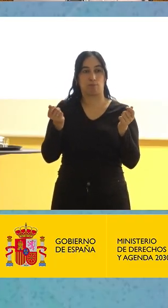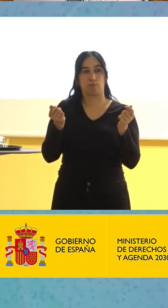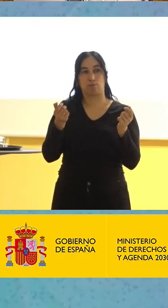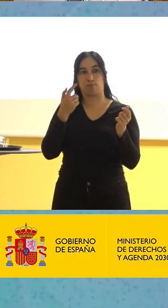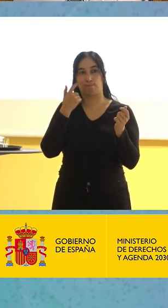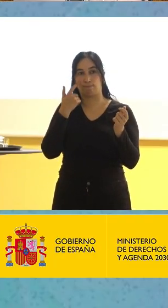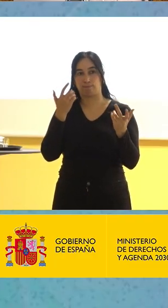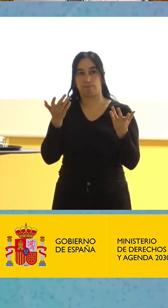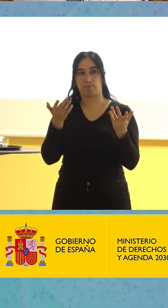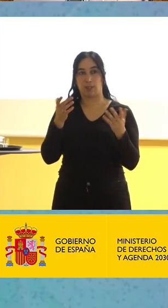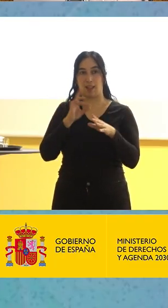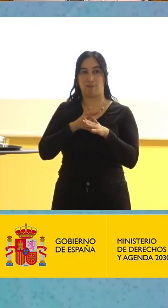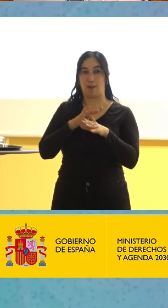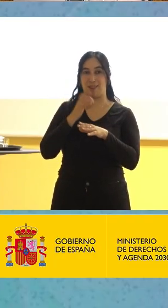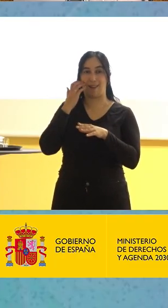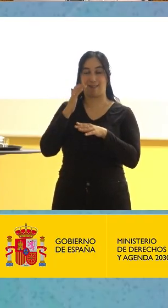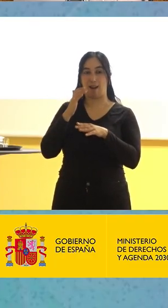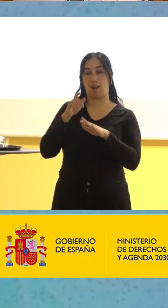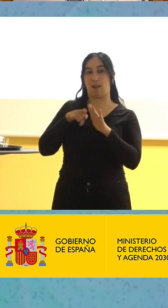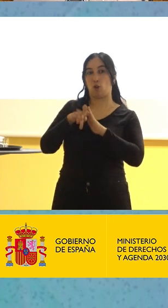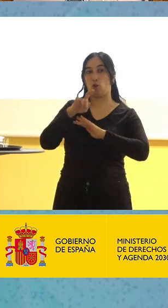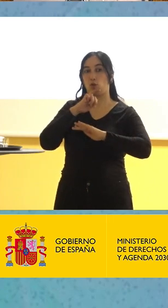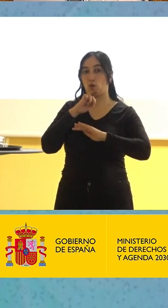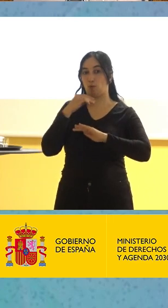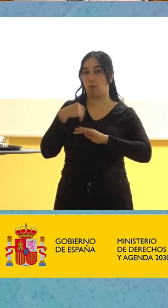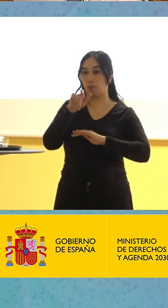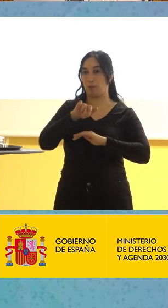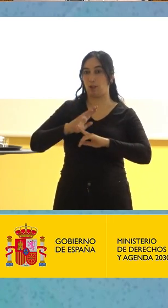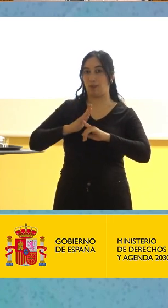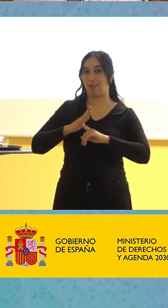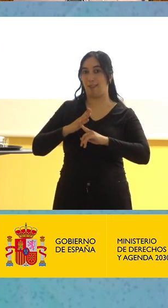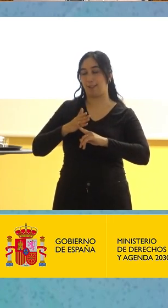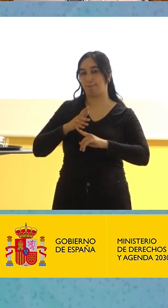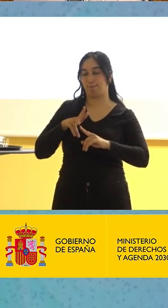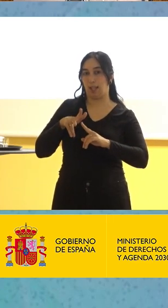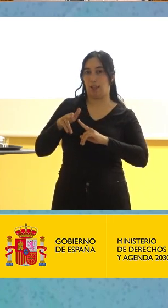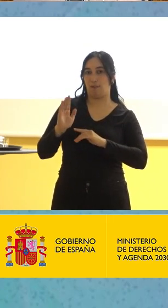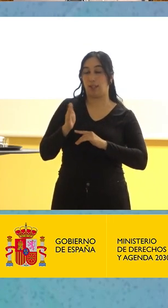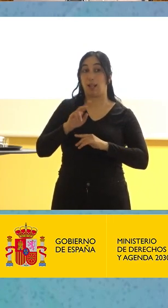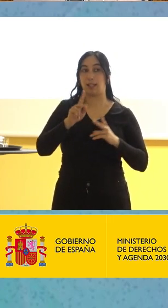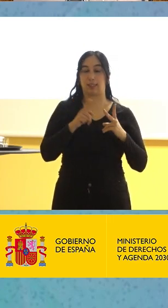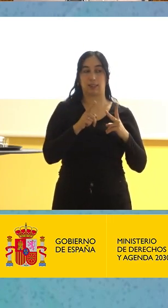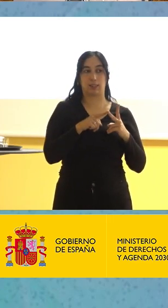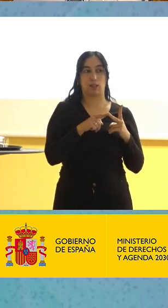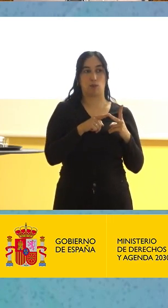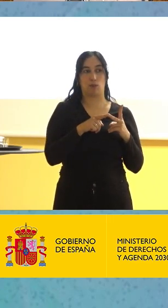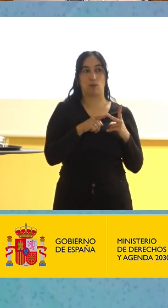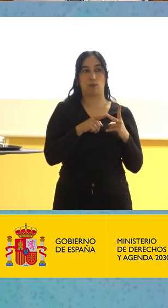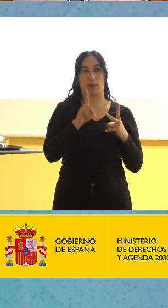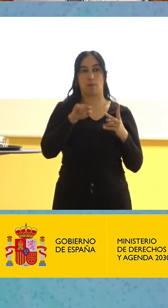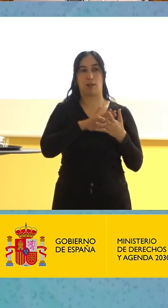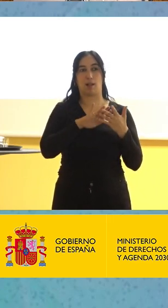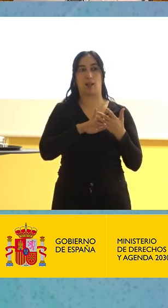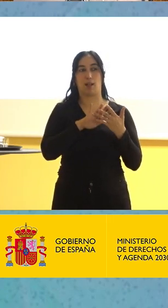cómo llevar, ¿no? la enfermedad rara por parte de las personas afectadas. Y en segundo lugar, hablábamos